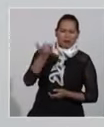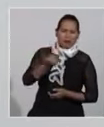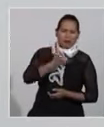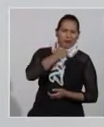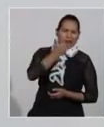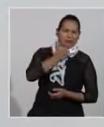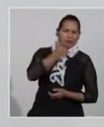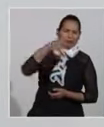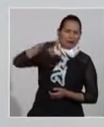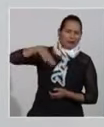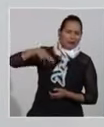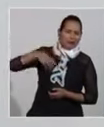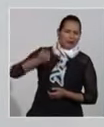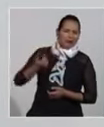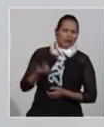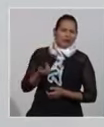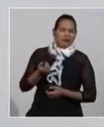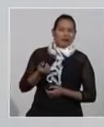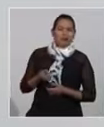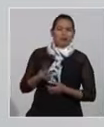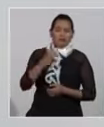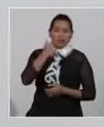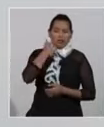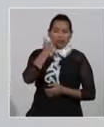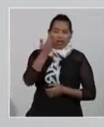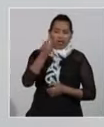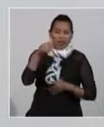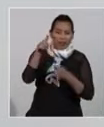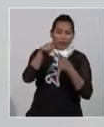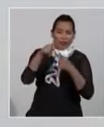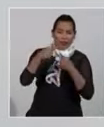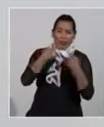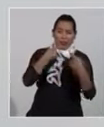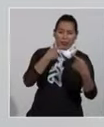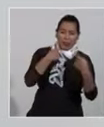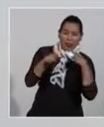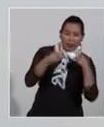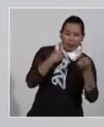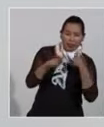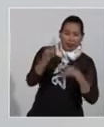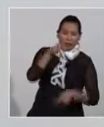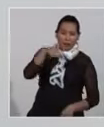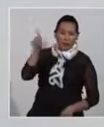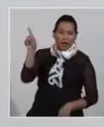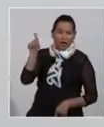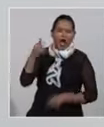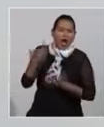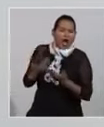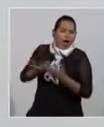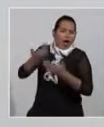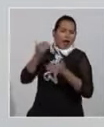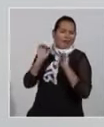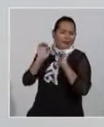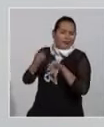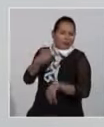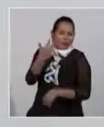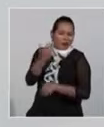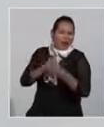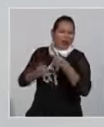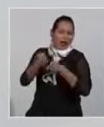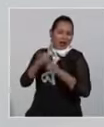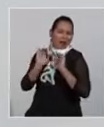y de candidato. Si usted quería debatir con Moreno Valle, se hubiera inscrito en las elecciones de hace 8 años. Por cierto, cuando usted lo